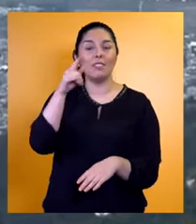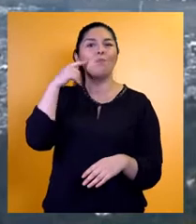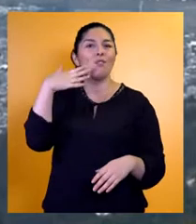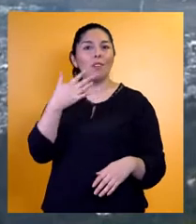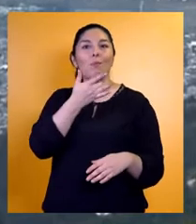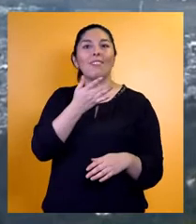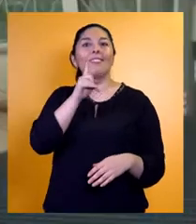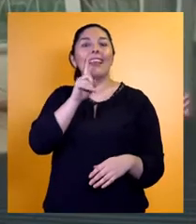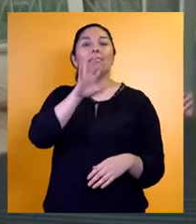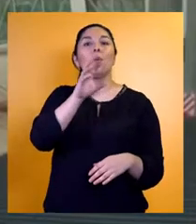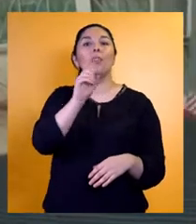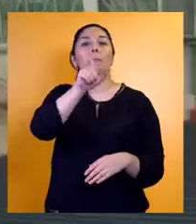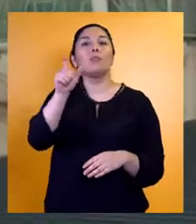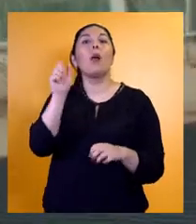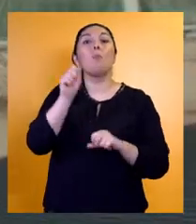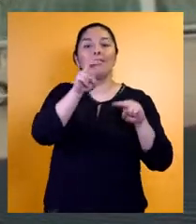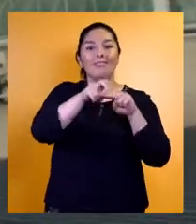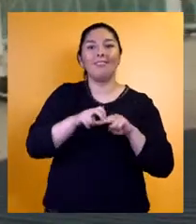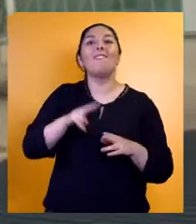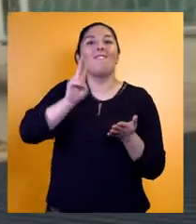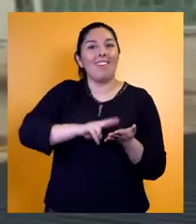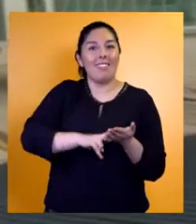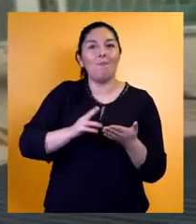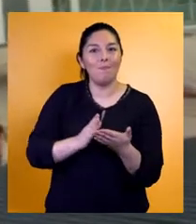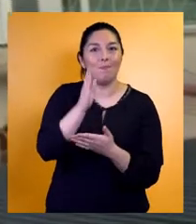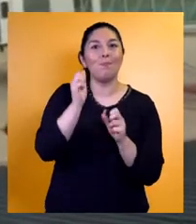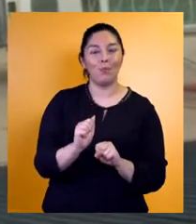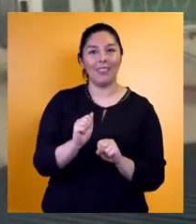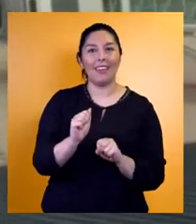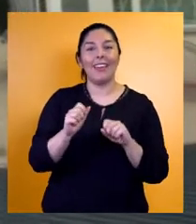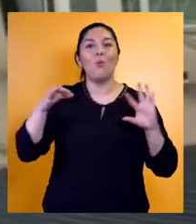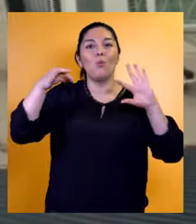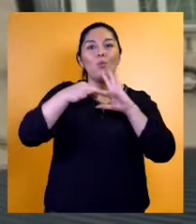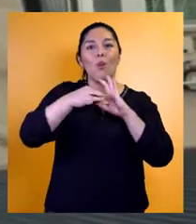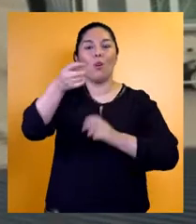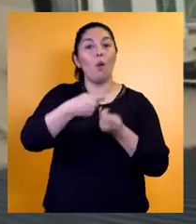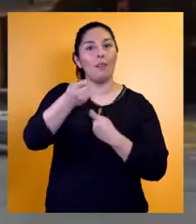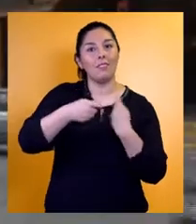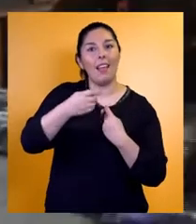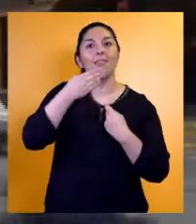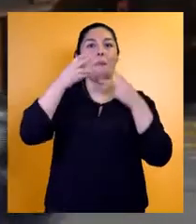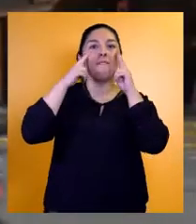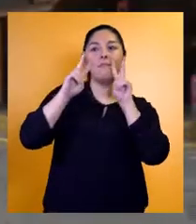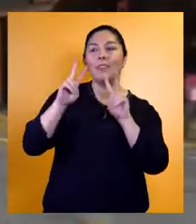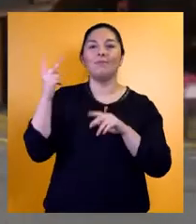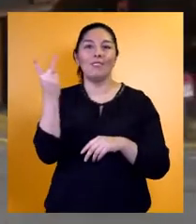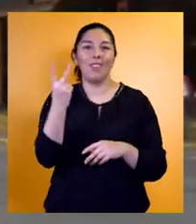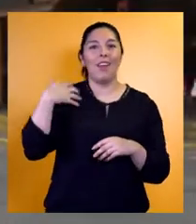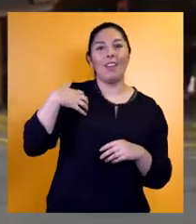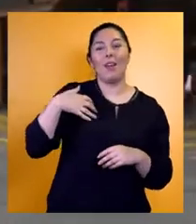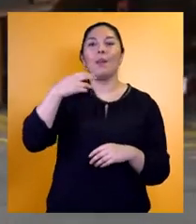utilizados tienen una capacidad para 50 personas. Se estima con este proyecto avanzar a la unión comercial y turística de ambos